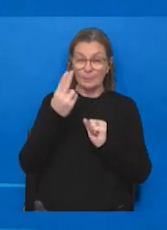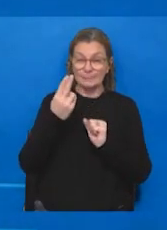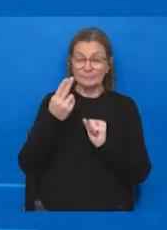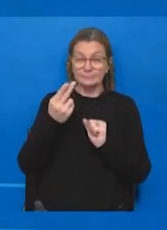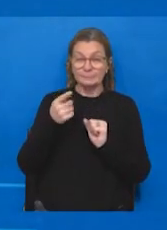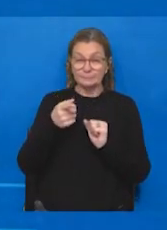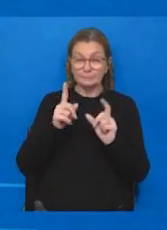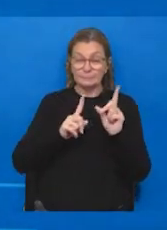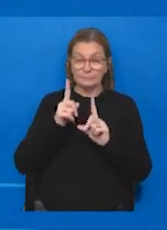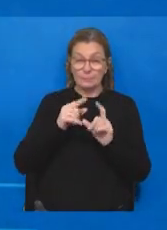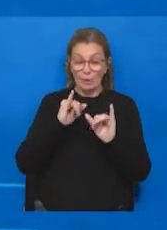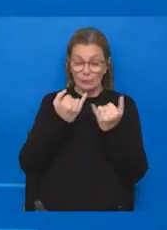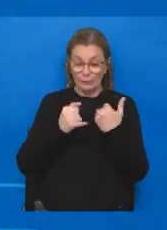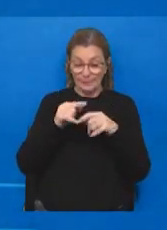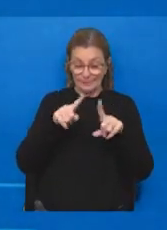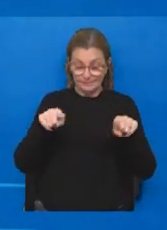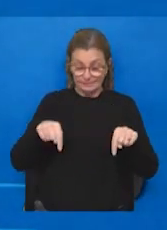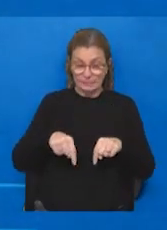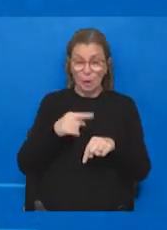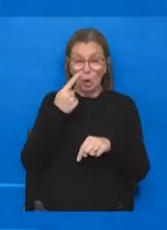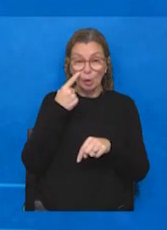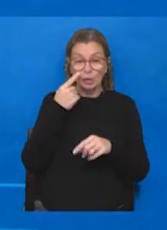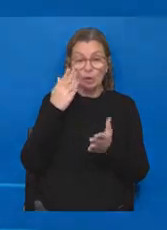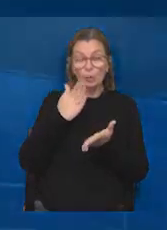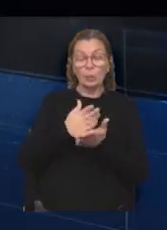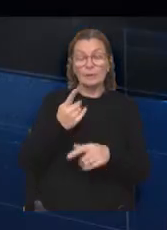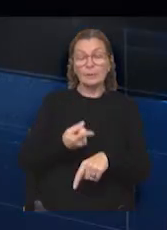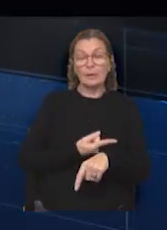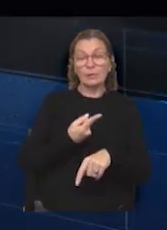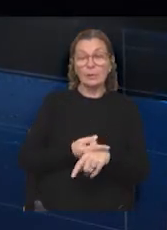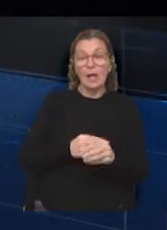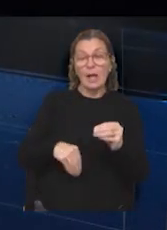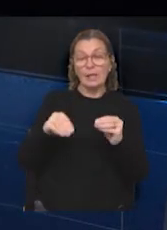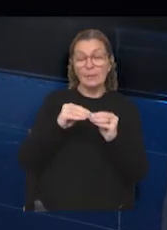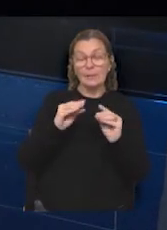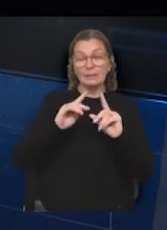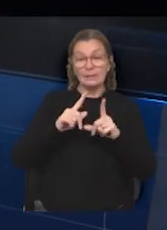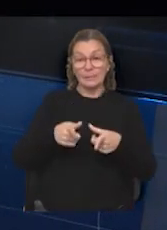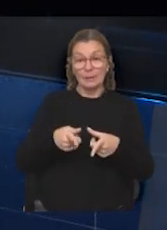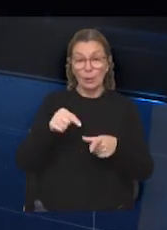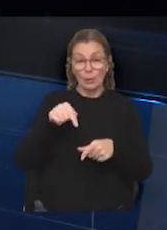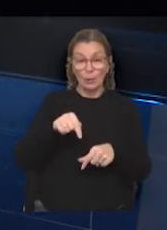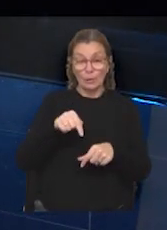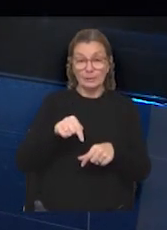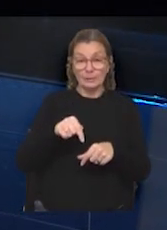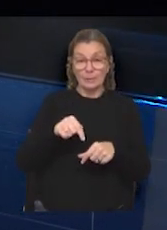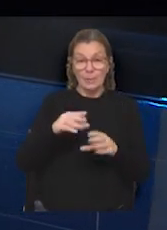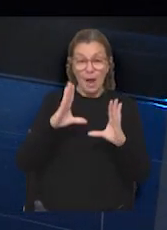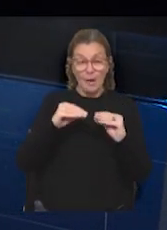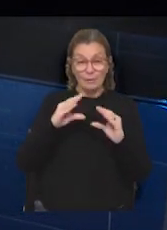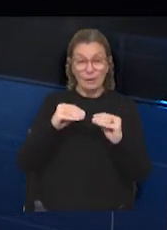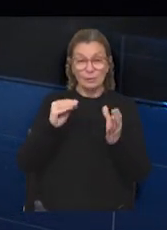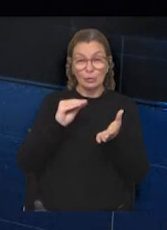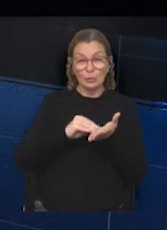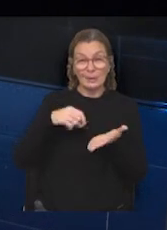raíz de algunos informes que se conocieron en las últimas horas además también Hoy estaremos encarando la